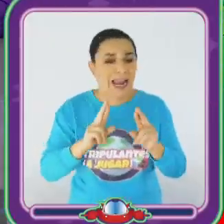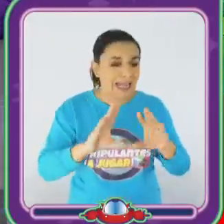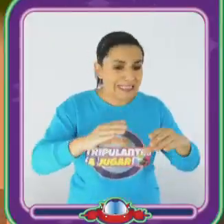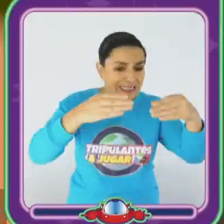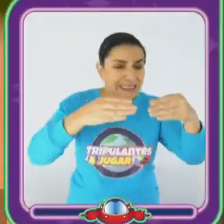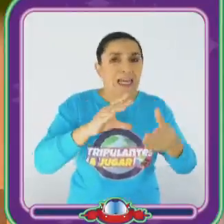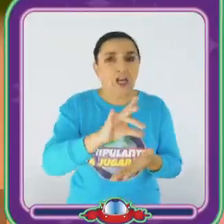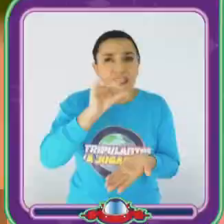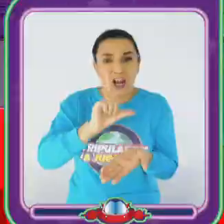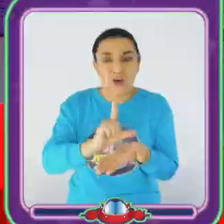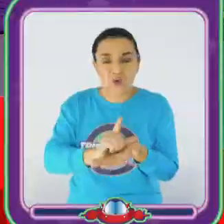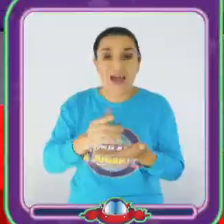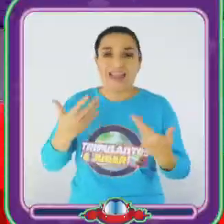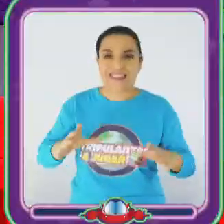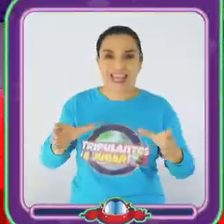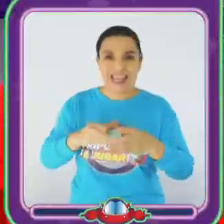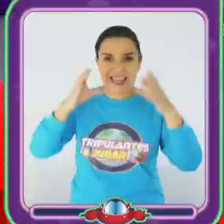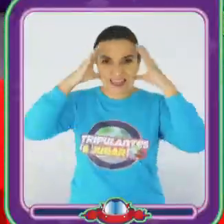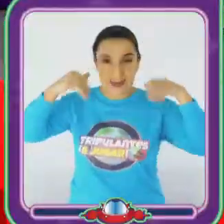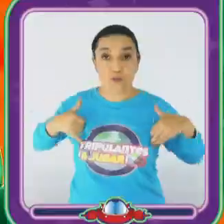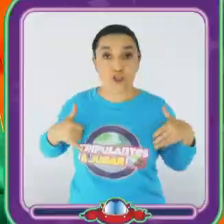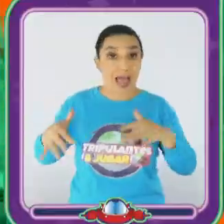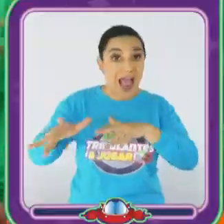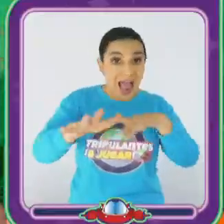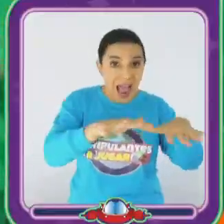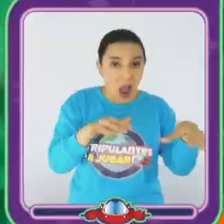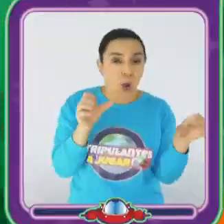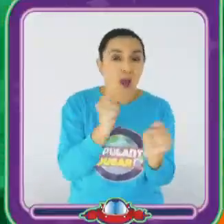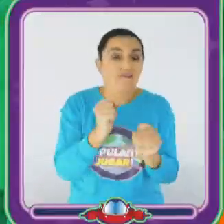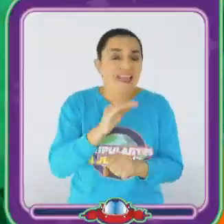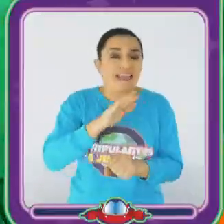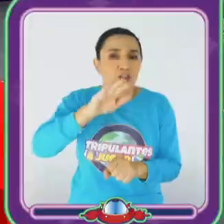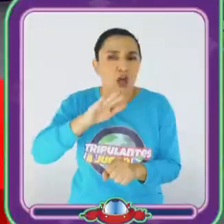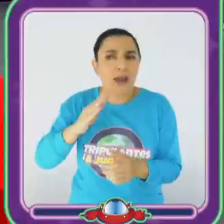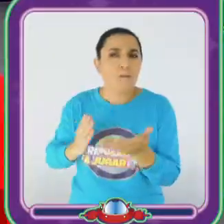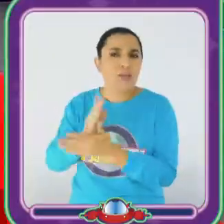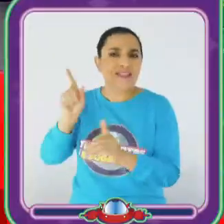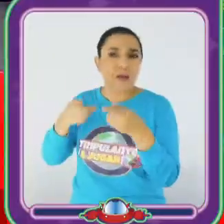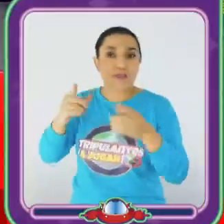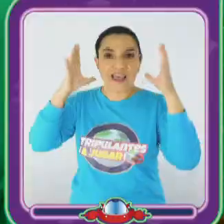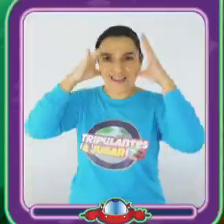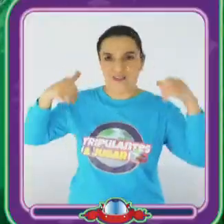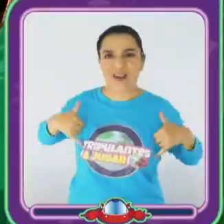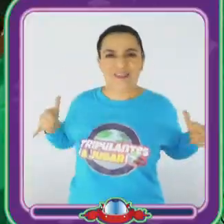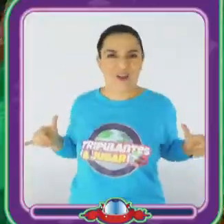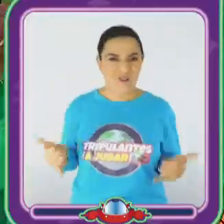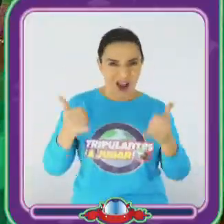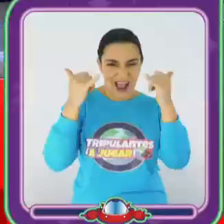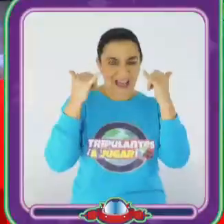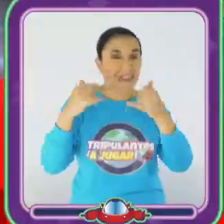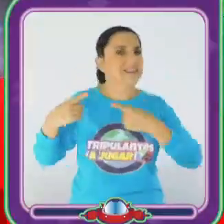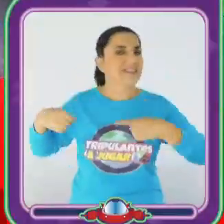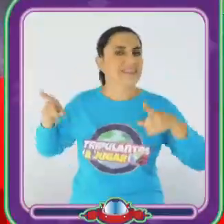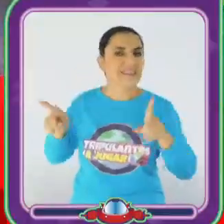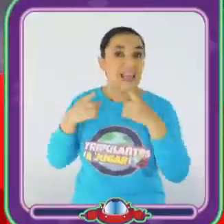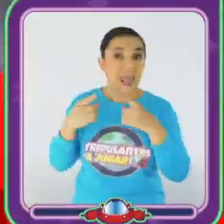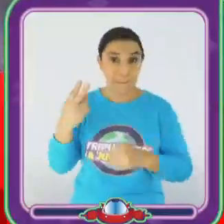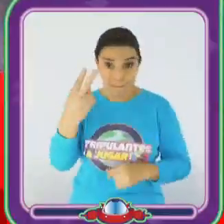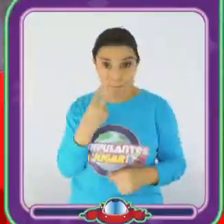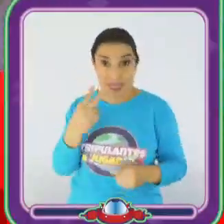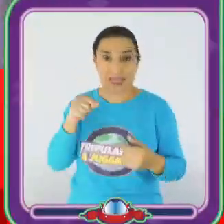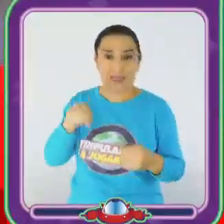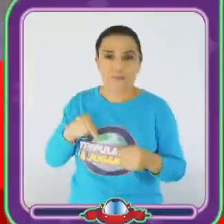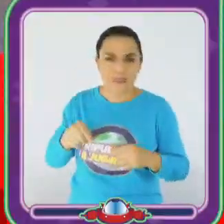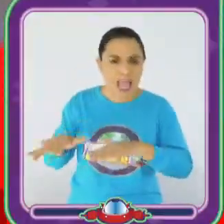esté el destino. Tripulación, vamos a tocar el agua fría mientras suena esta música. ¡Tripulantes, a jugar! Así,